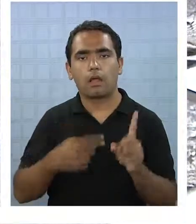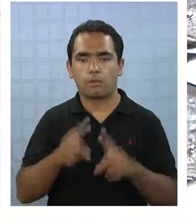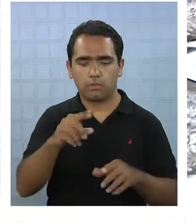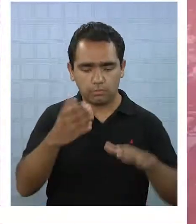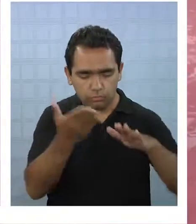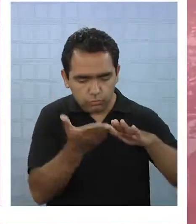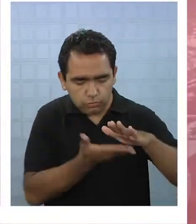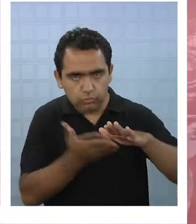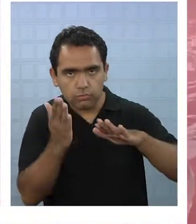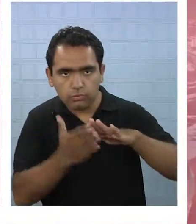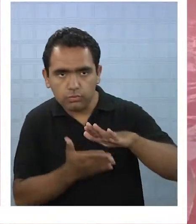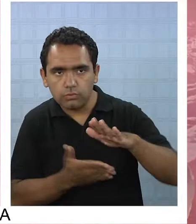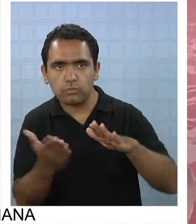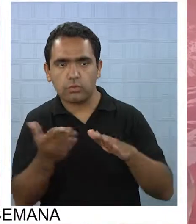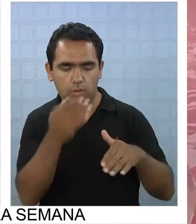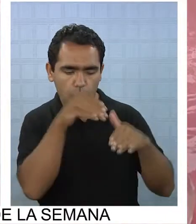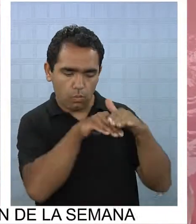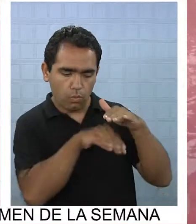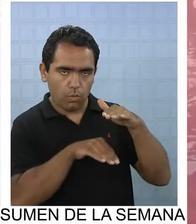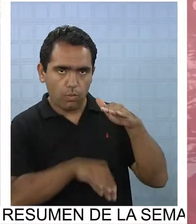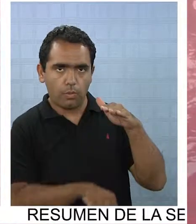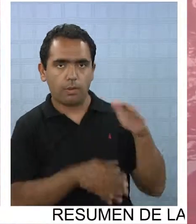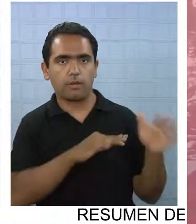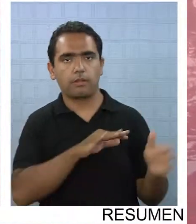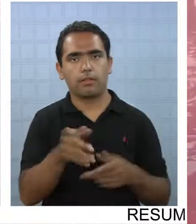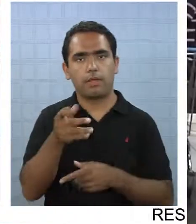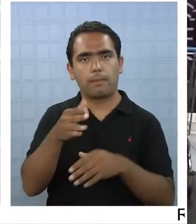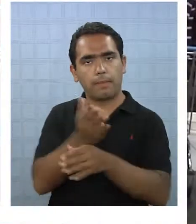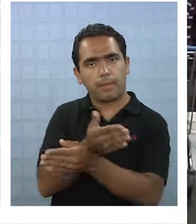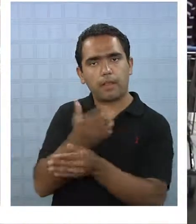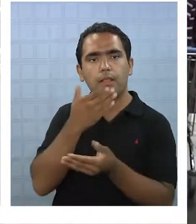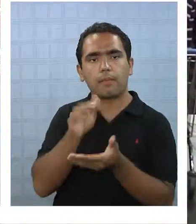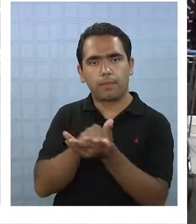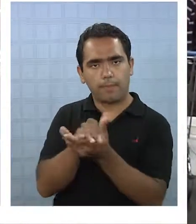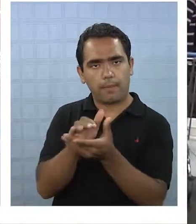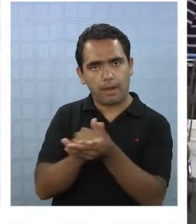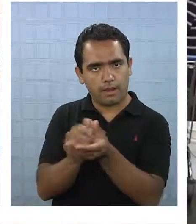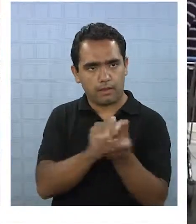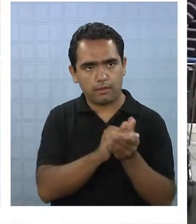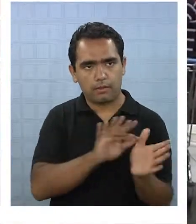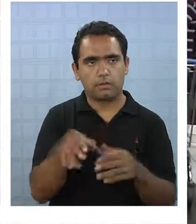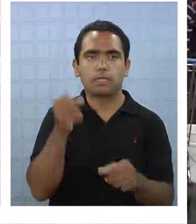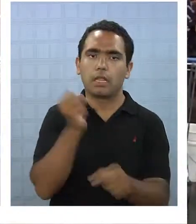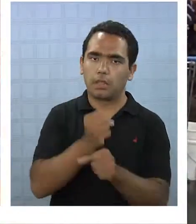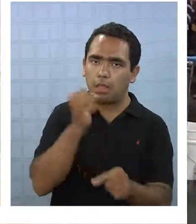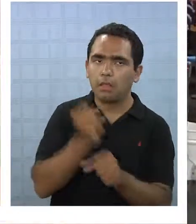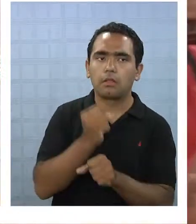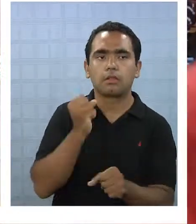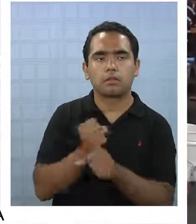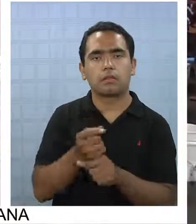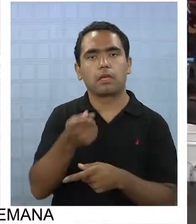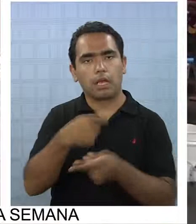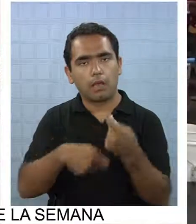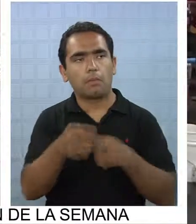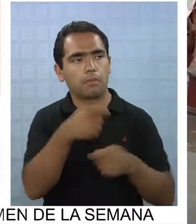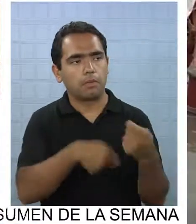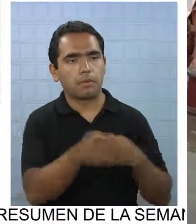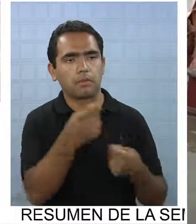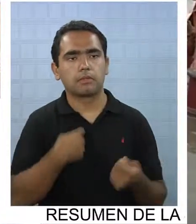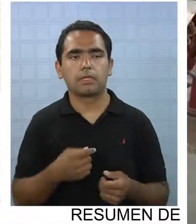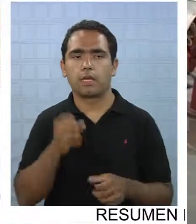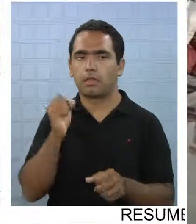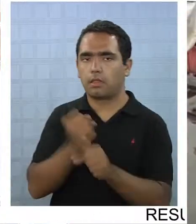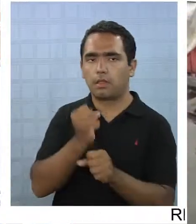provisión de pescados y marítimas. Tengo todas las embarcaciones trabajando, ya se cambió la pesca, ya dejamos de trabajar lo que